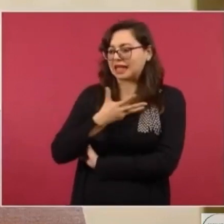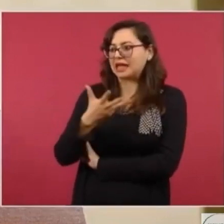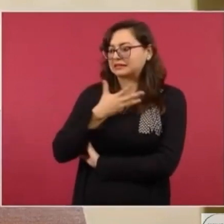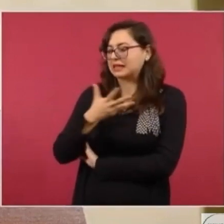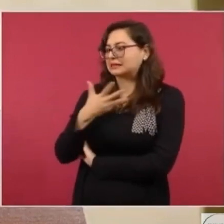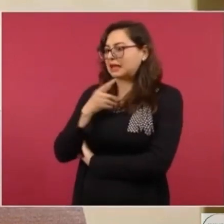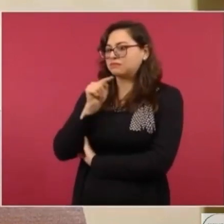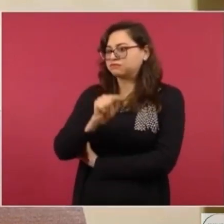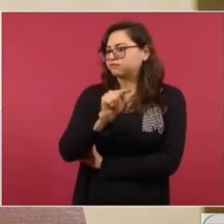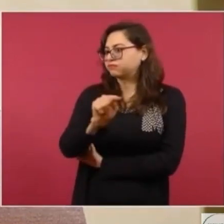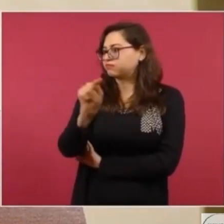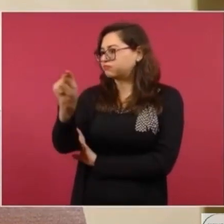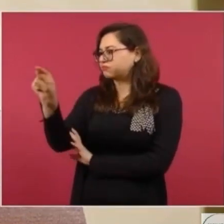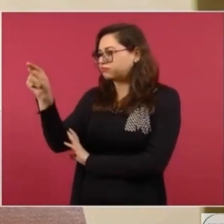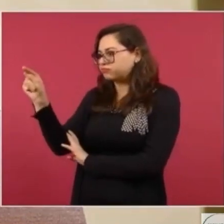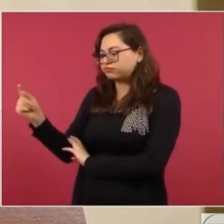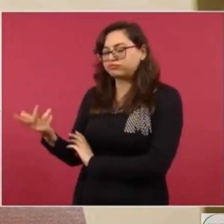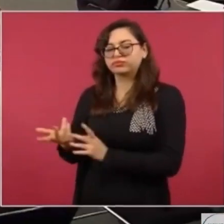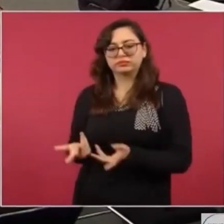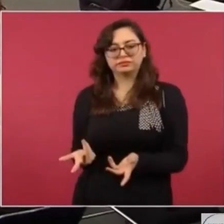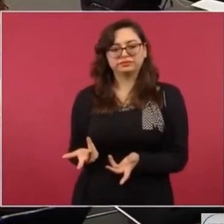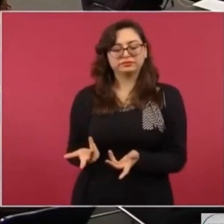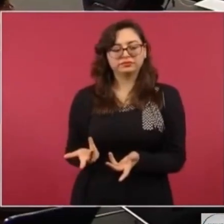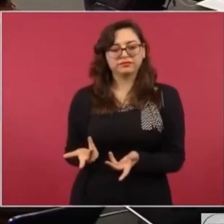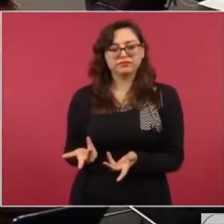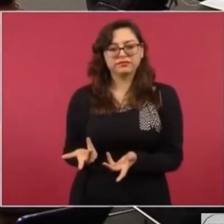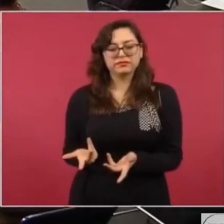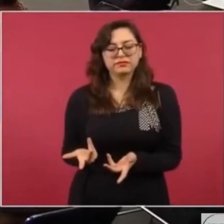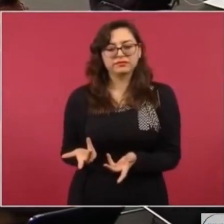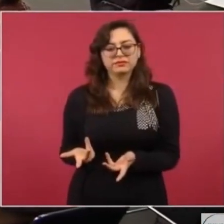los grandes ríos. Bueno,